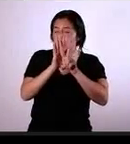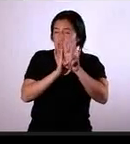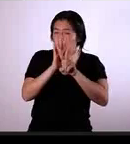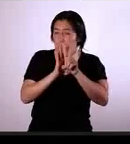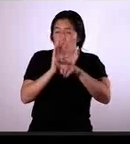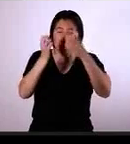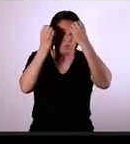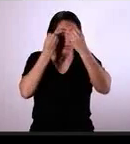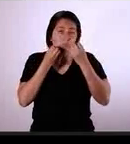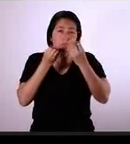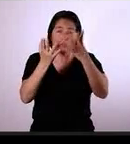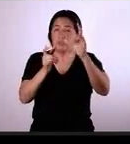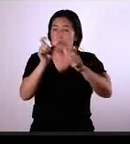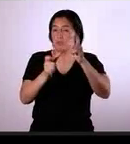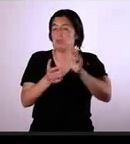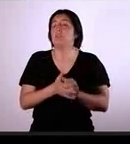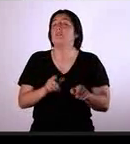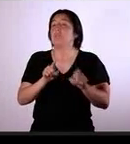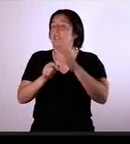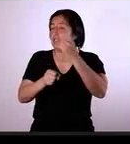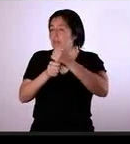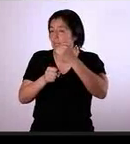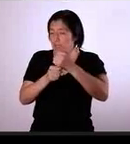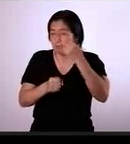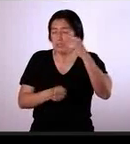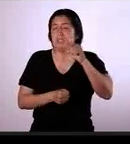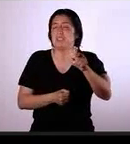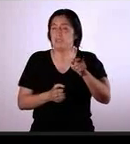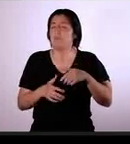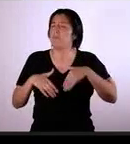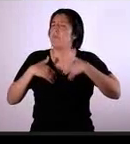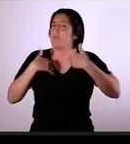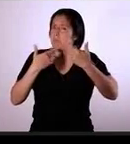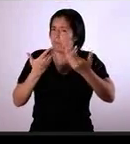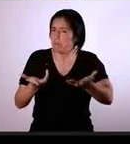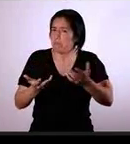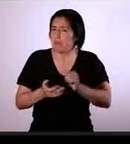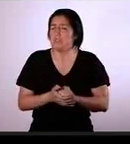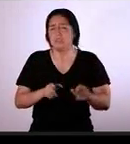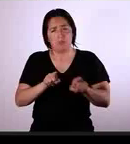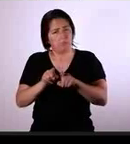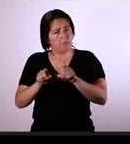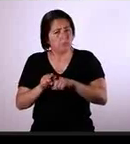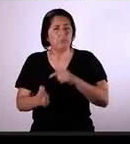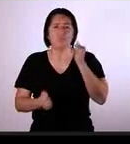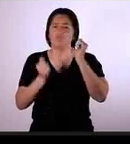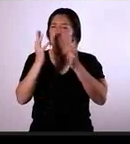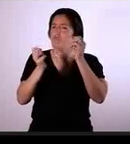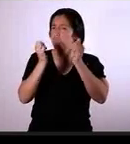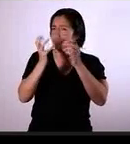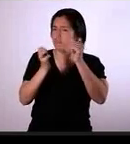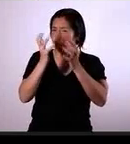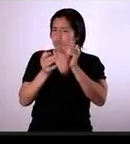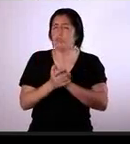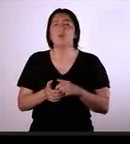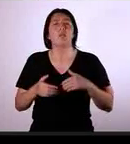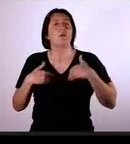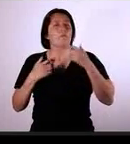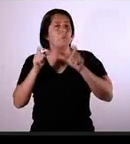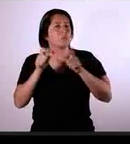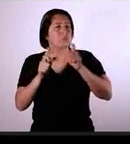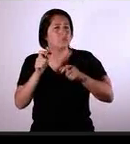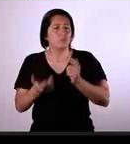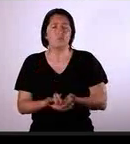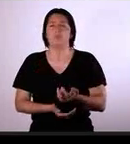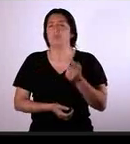tenemos de información al usuario. Estamos trabajando para que puedan tener también lenguaje de señas, puedan ser percibidos por las personas